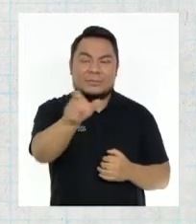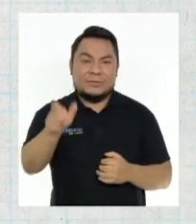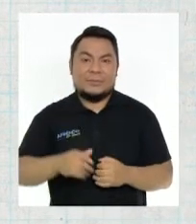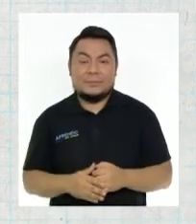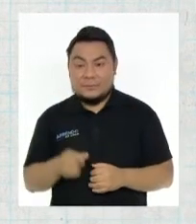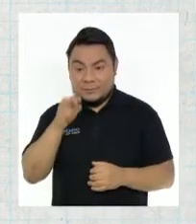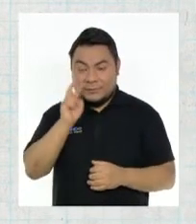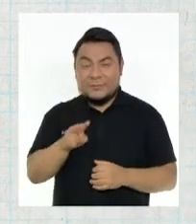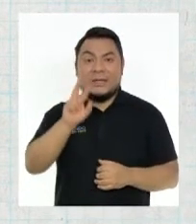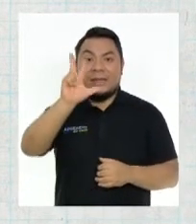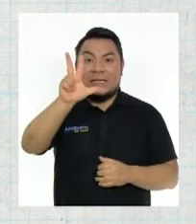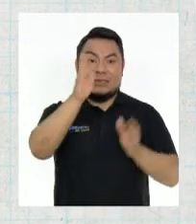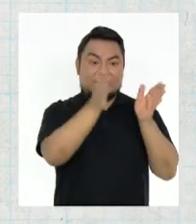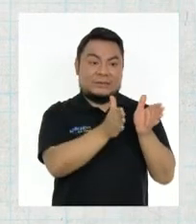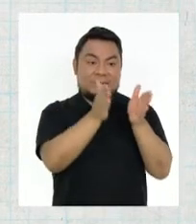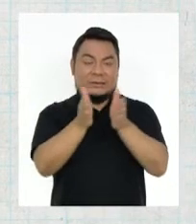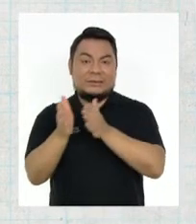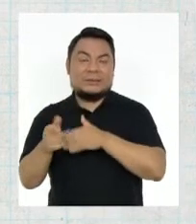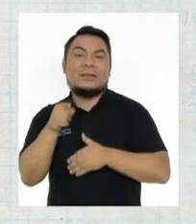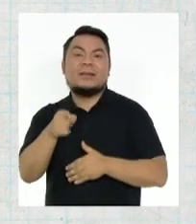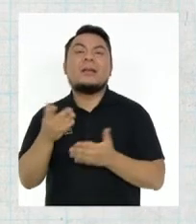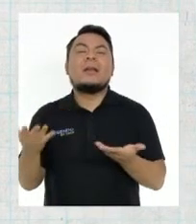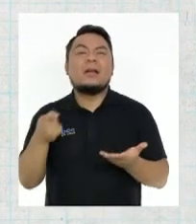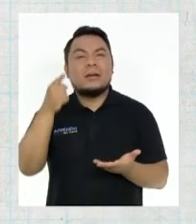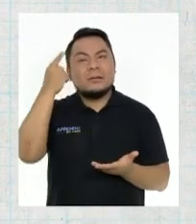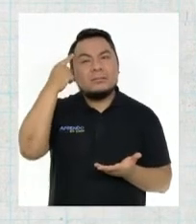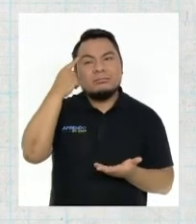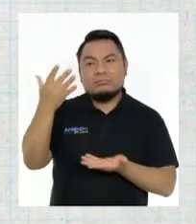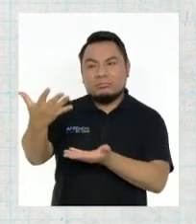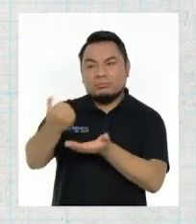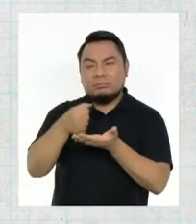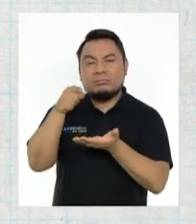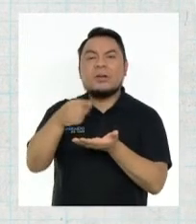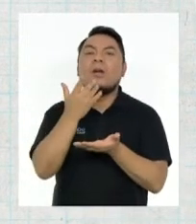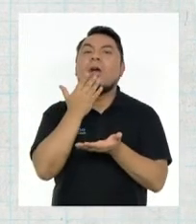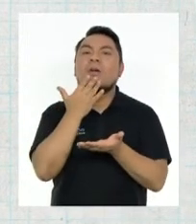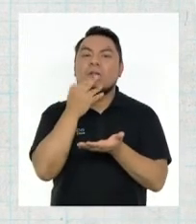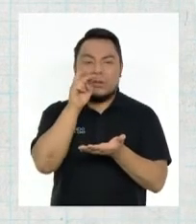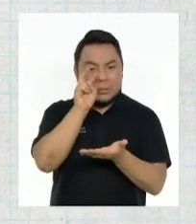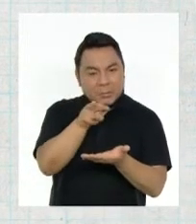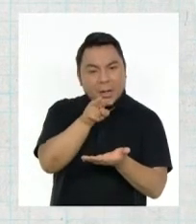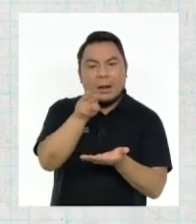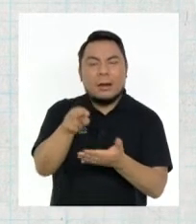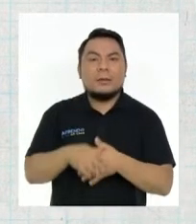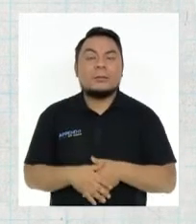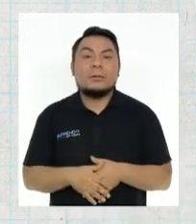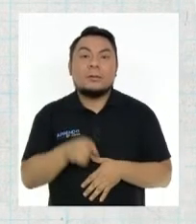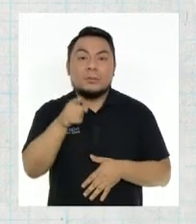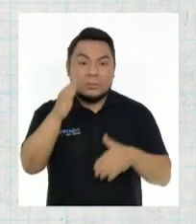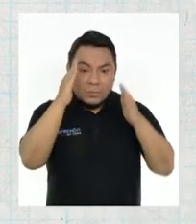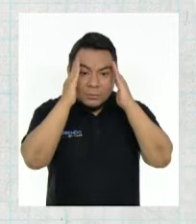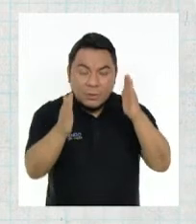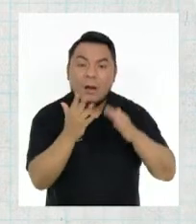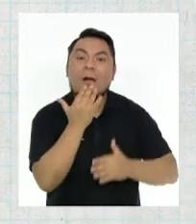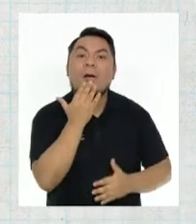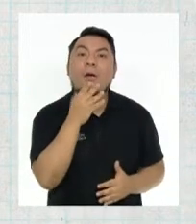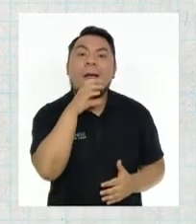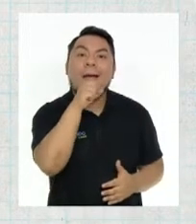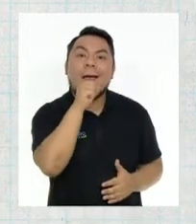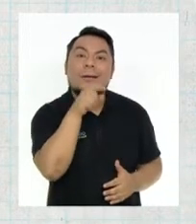los 3 niveles de cada aspecto tomando como referencia los colores. Si nos centramos en el color